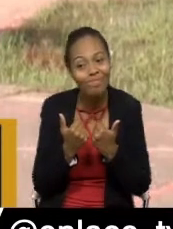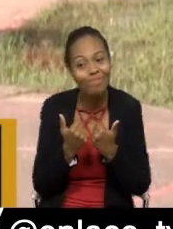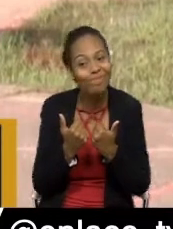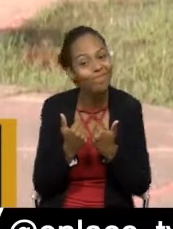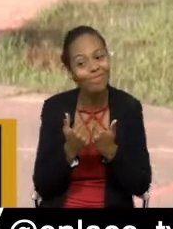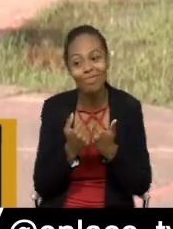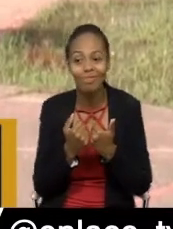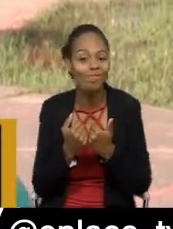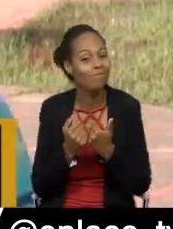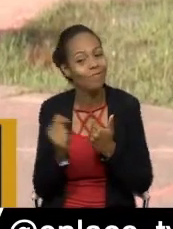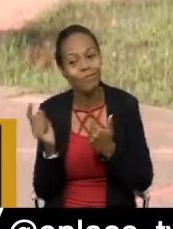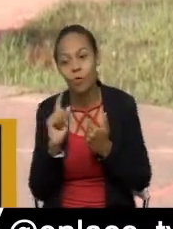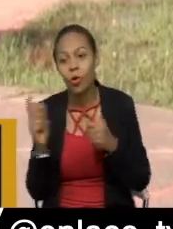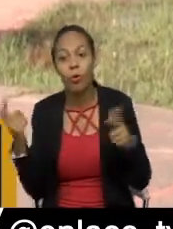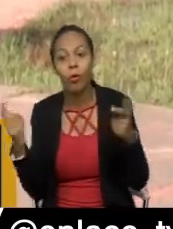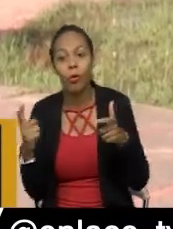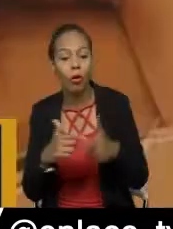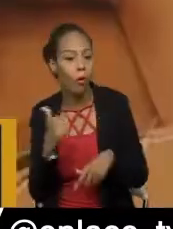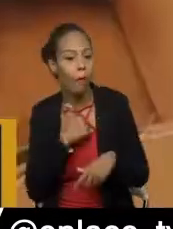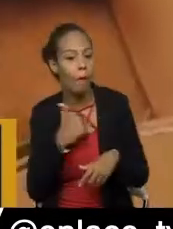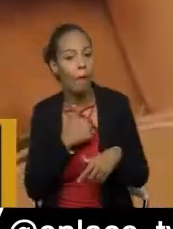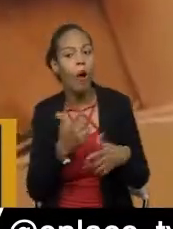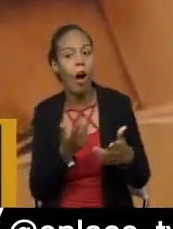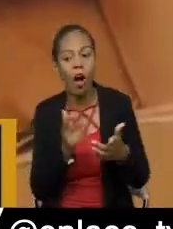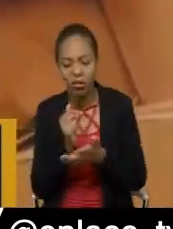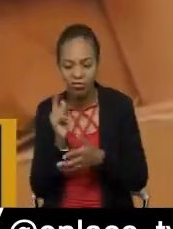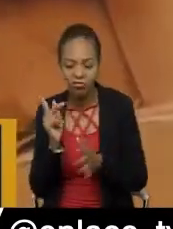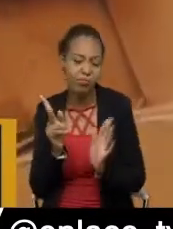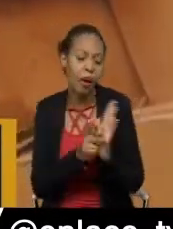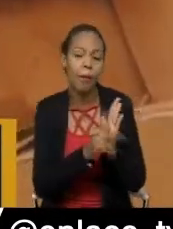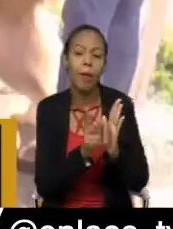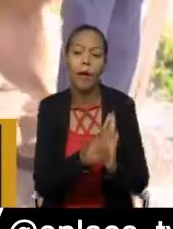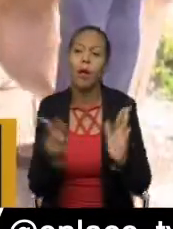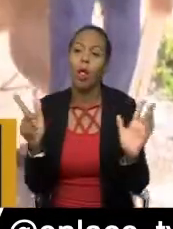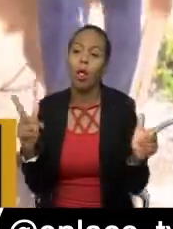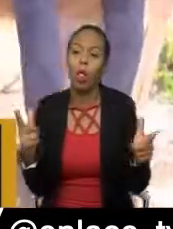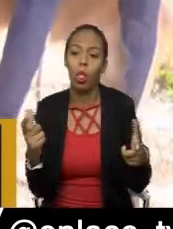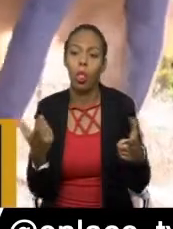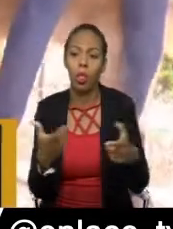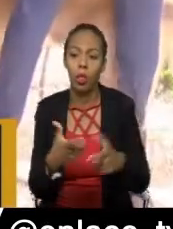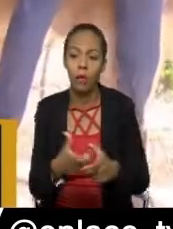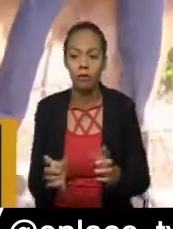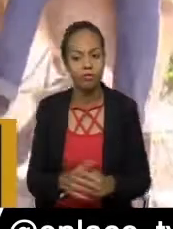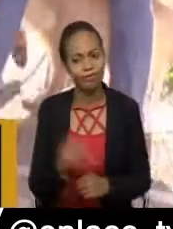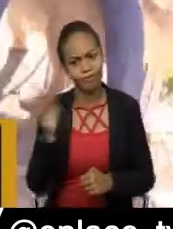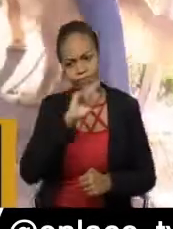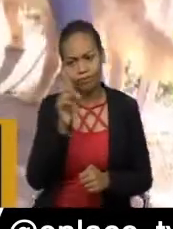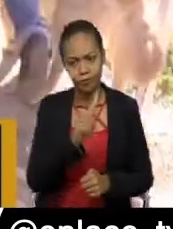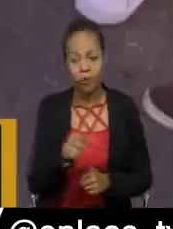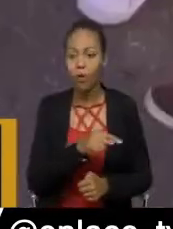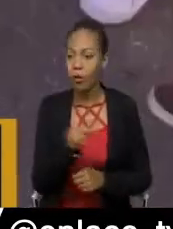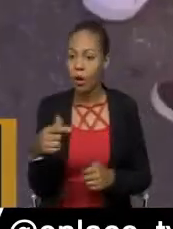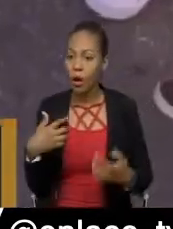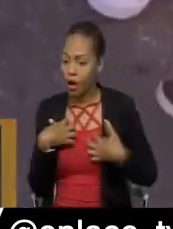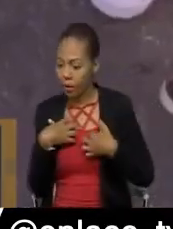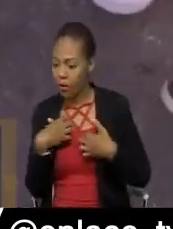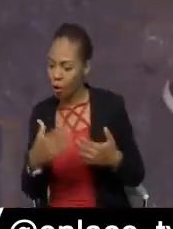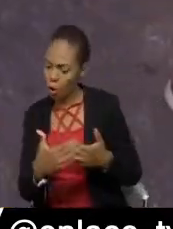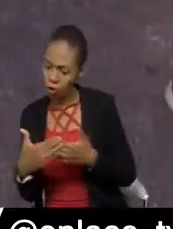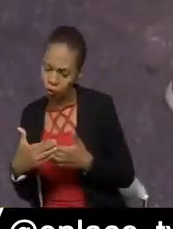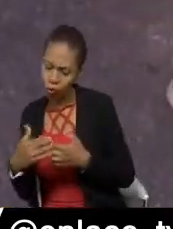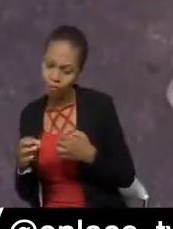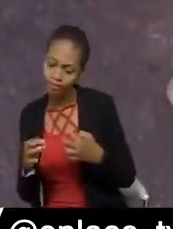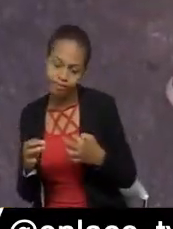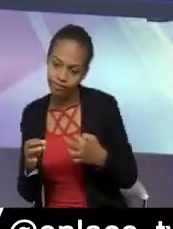los estamos acabando, somos nosotros mismos. Esperan estos funcionarios que la comunidad siga entregando a los animales que tienen como mascotas para ser devueltas a su